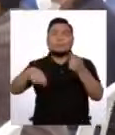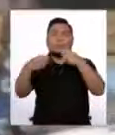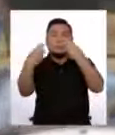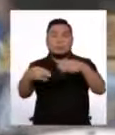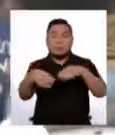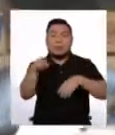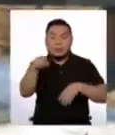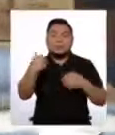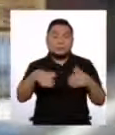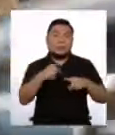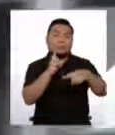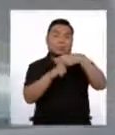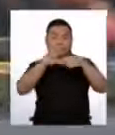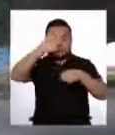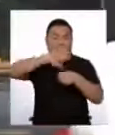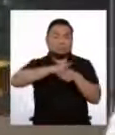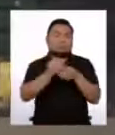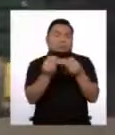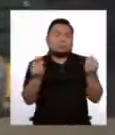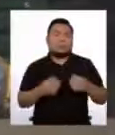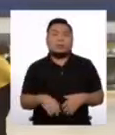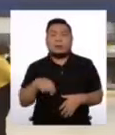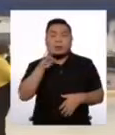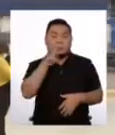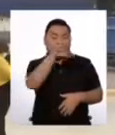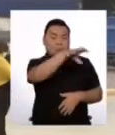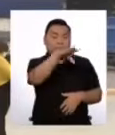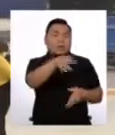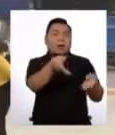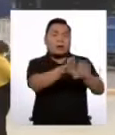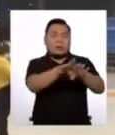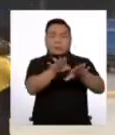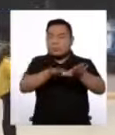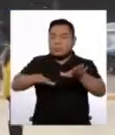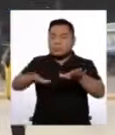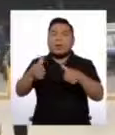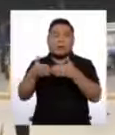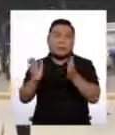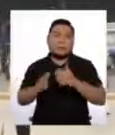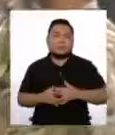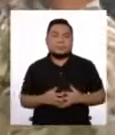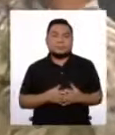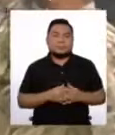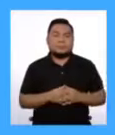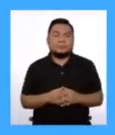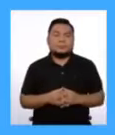...sadieron positivo a COVID-19. Solo dos pabellones serán cerrados para evitar desabastecimiento.